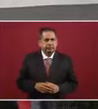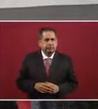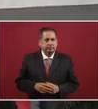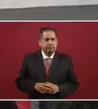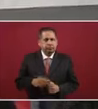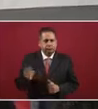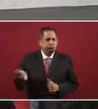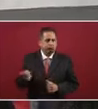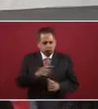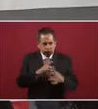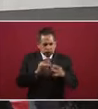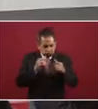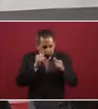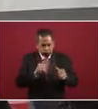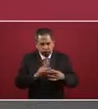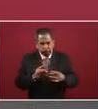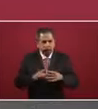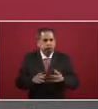darle